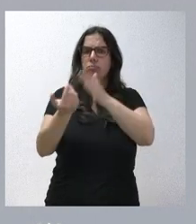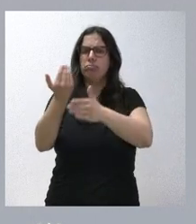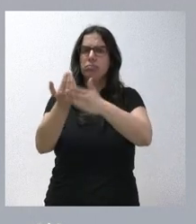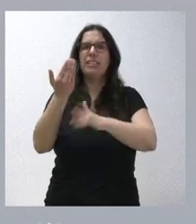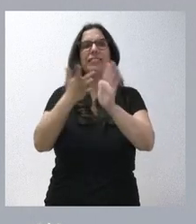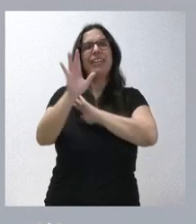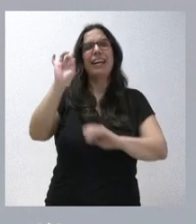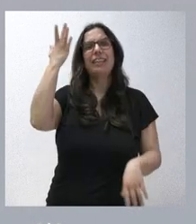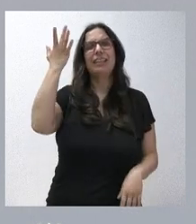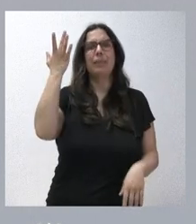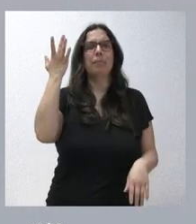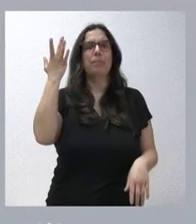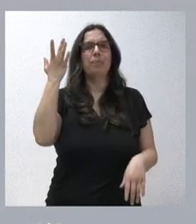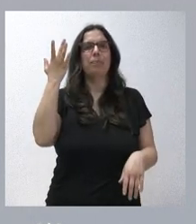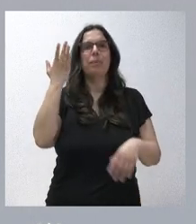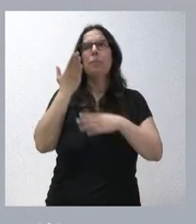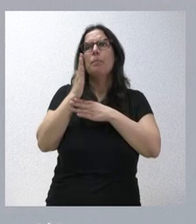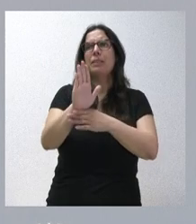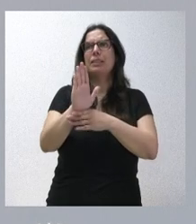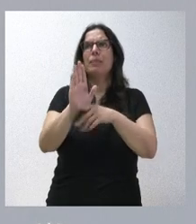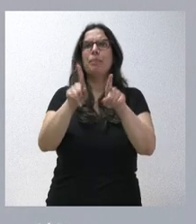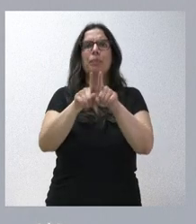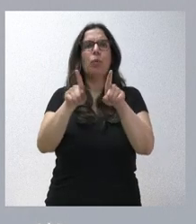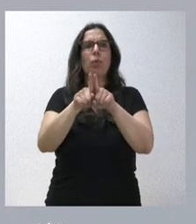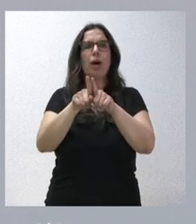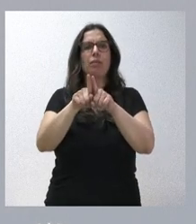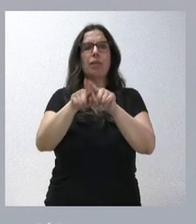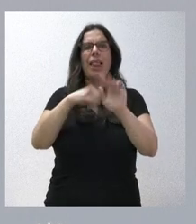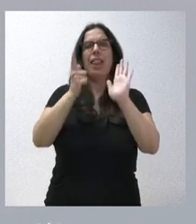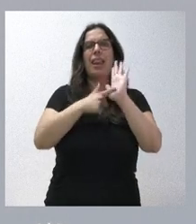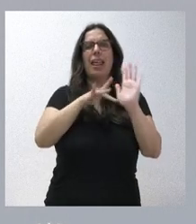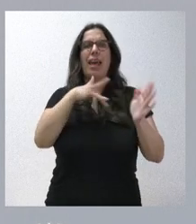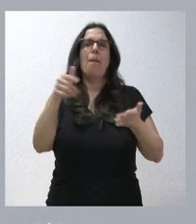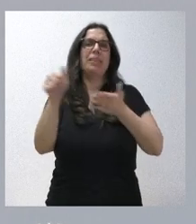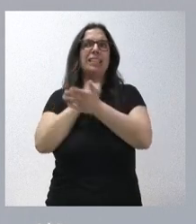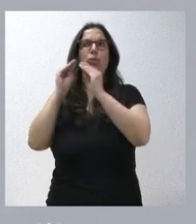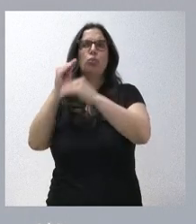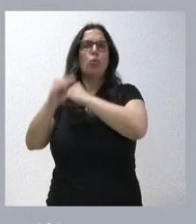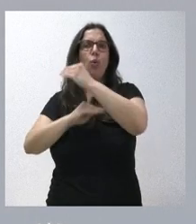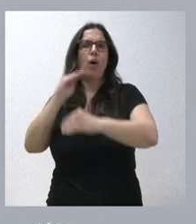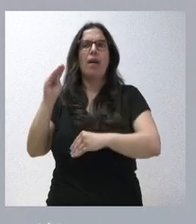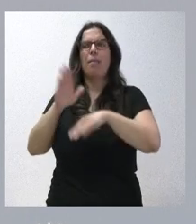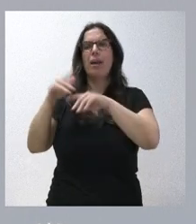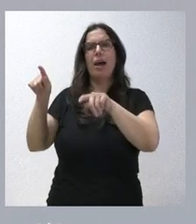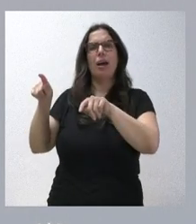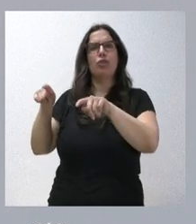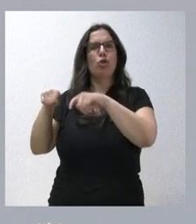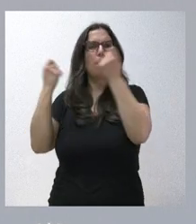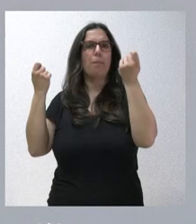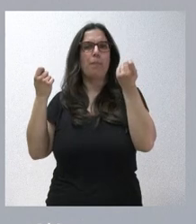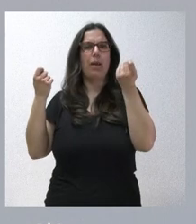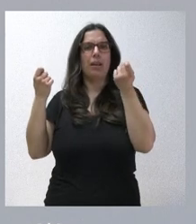iniciativa que se presente como lo que es la ley de amnistía con el fin de romper el